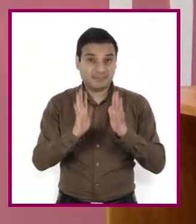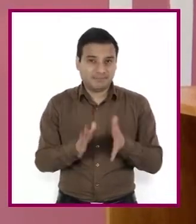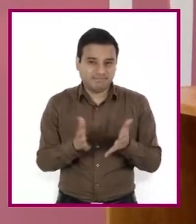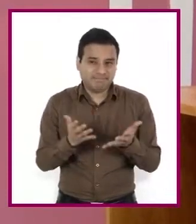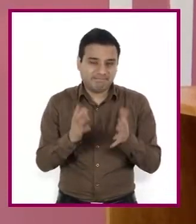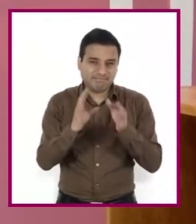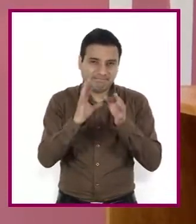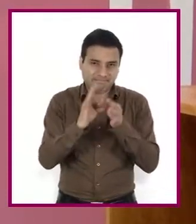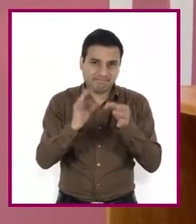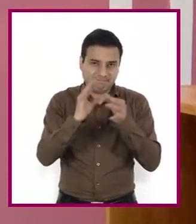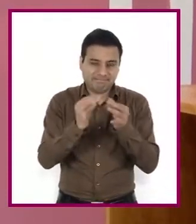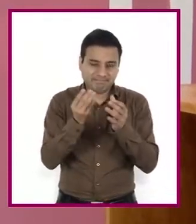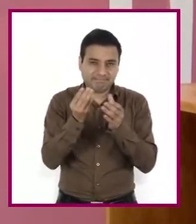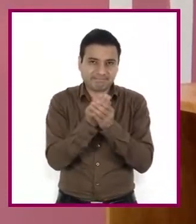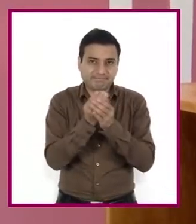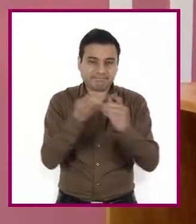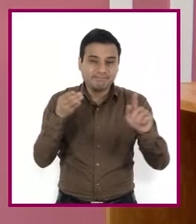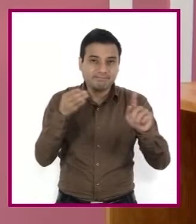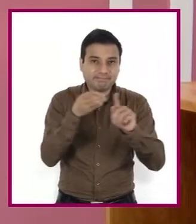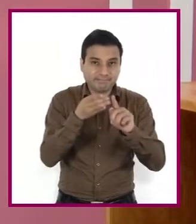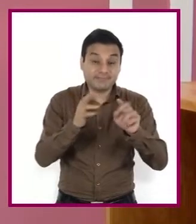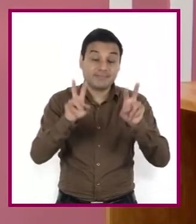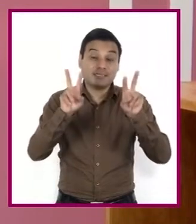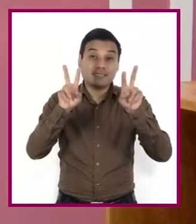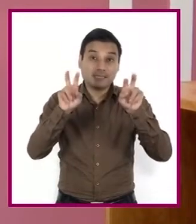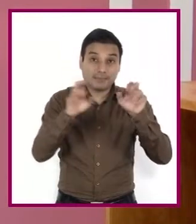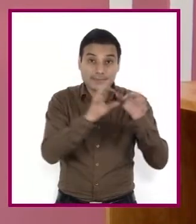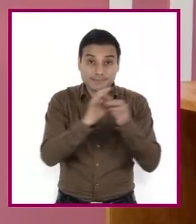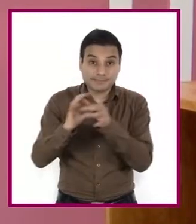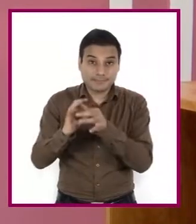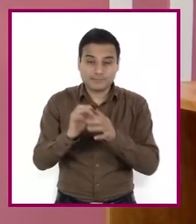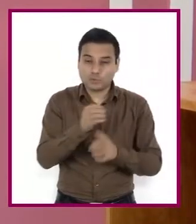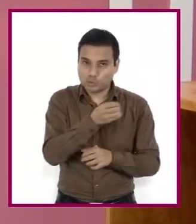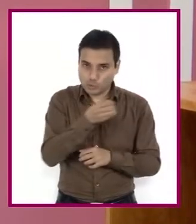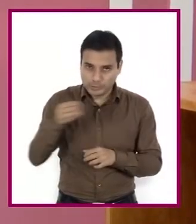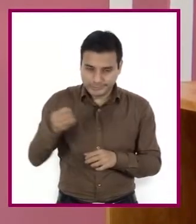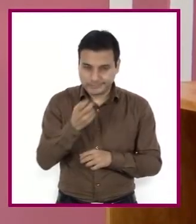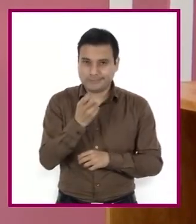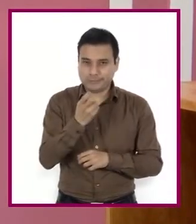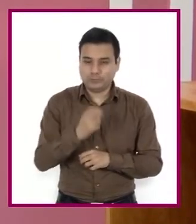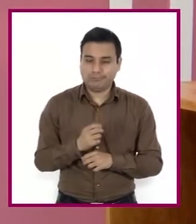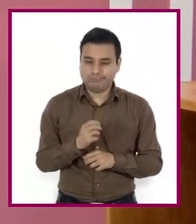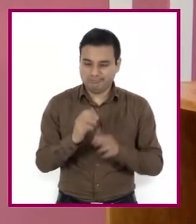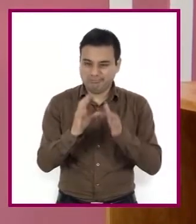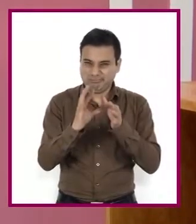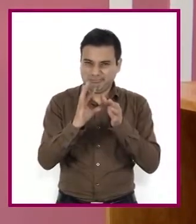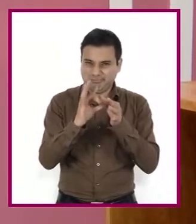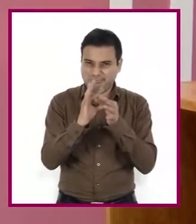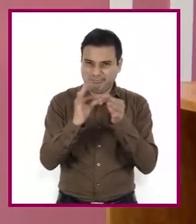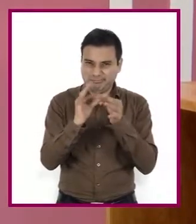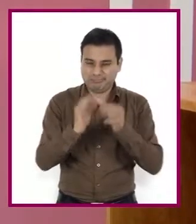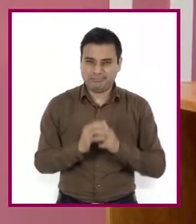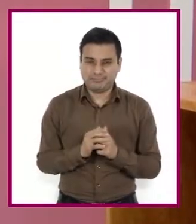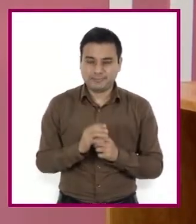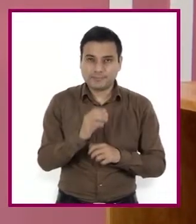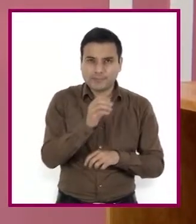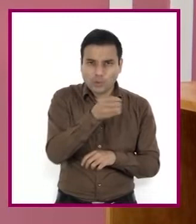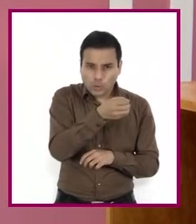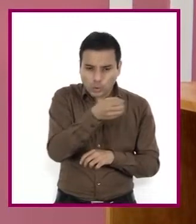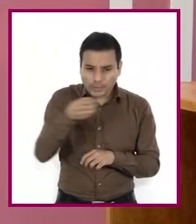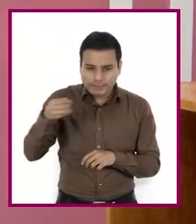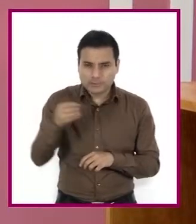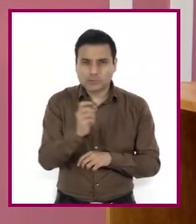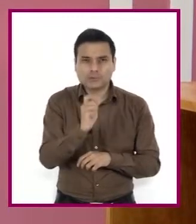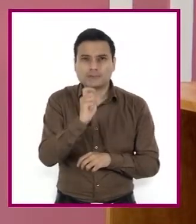es revisar la organización temática en resúmenes, sobre esto podemos comentar que la organización se refiere